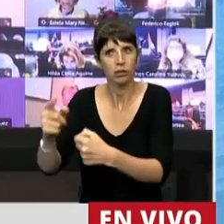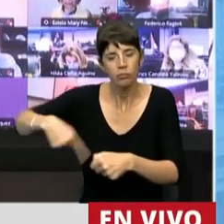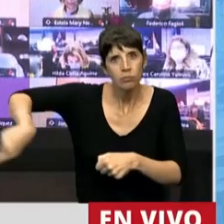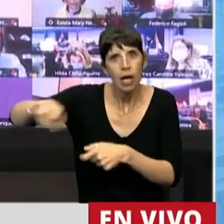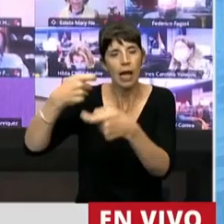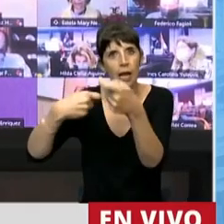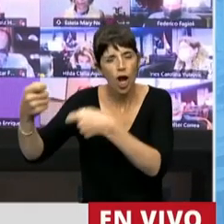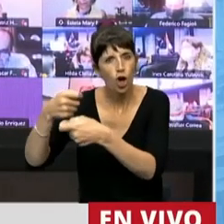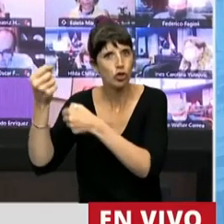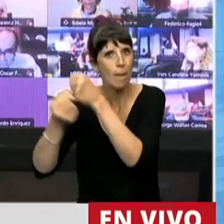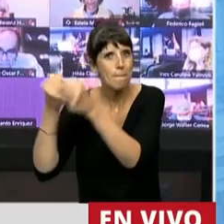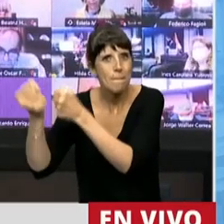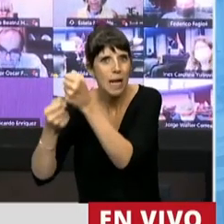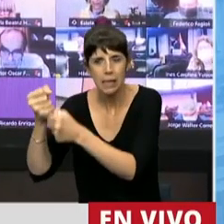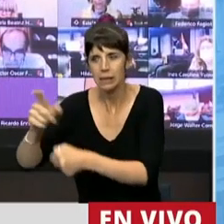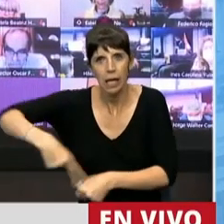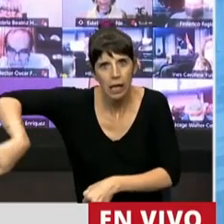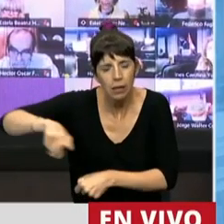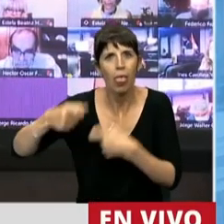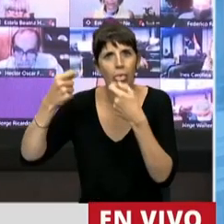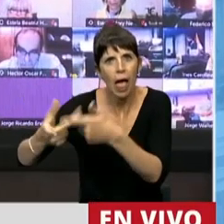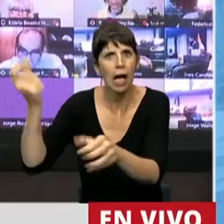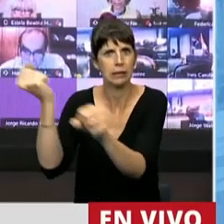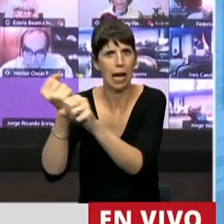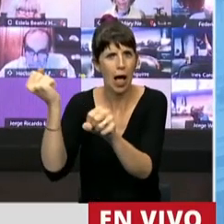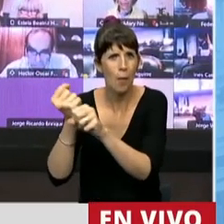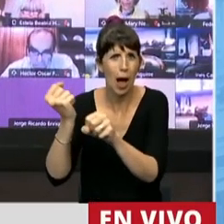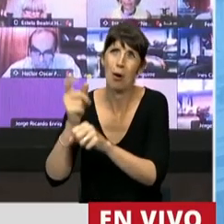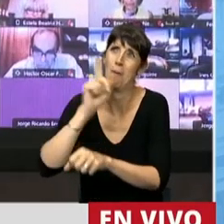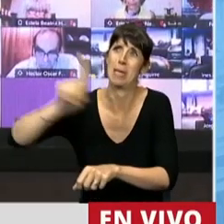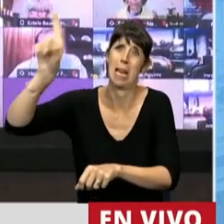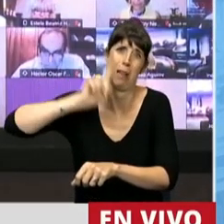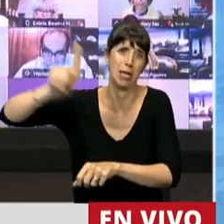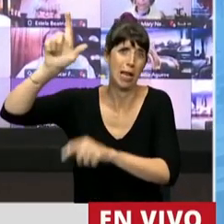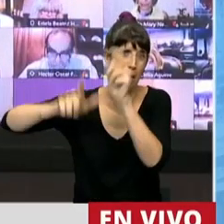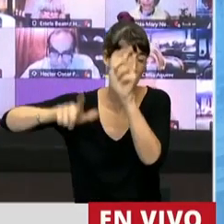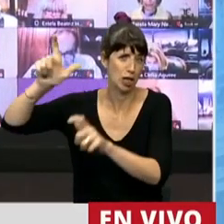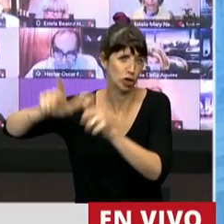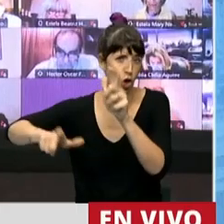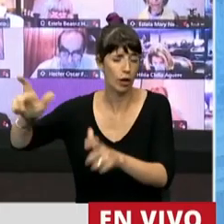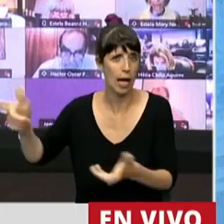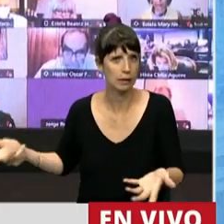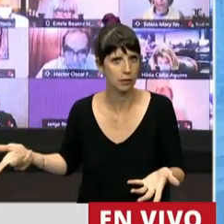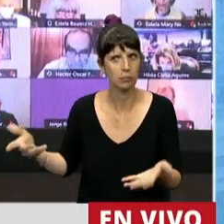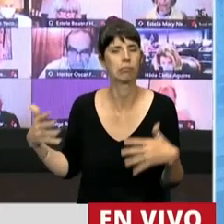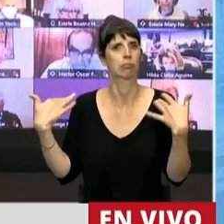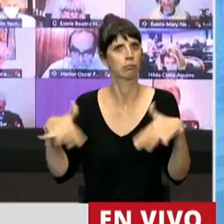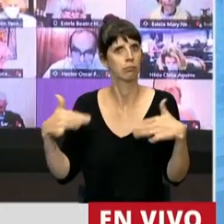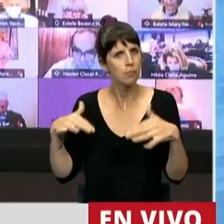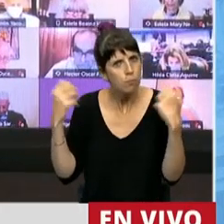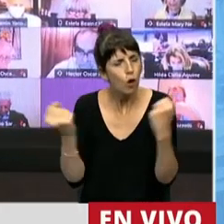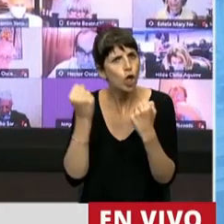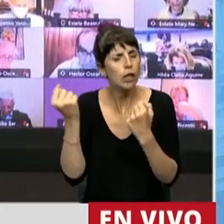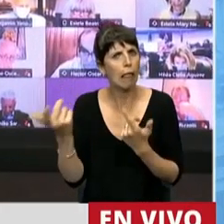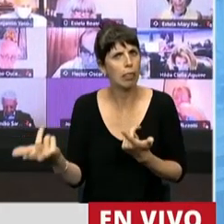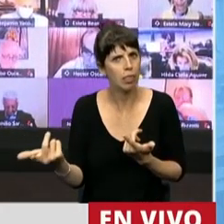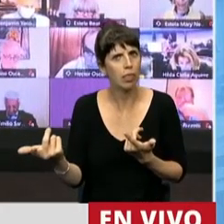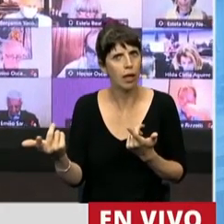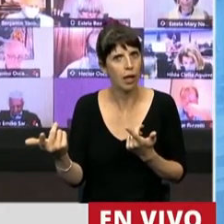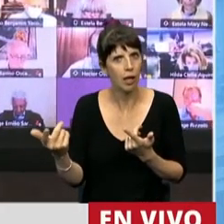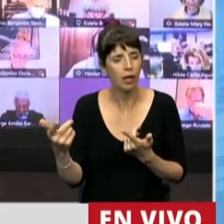a cientos de miles de compañeros y compañeras trabajadoras. Es digno, importante tener muy